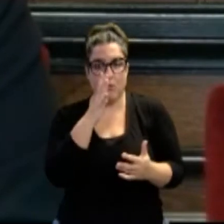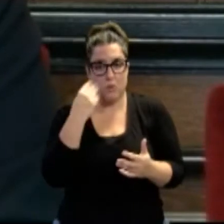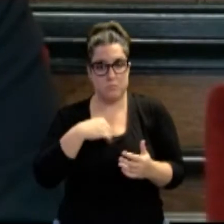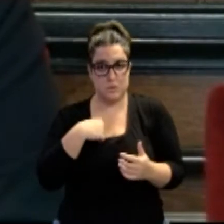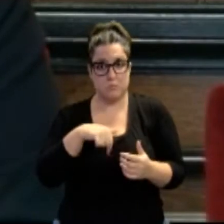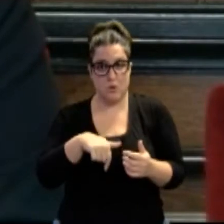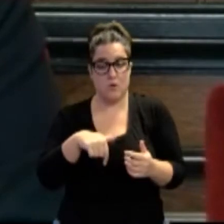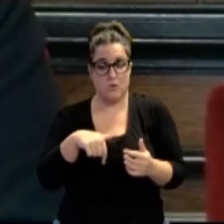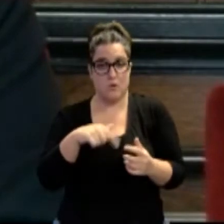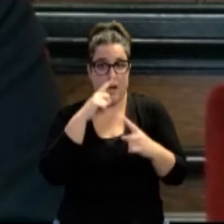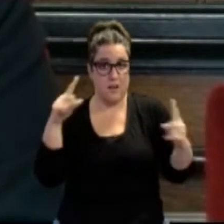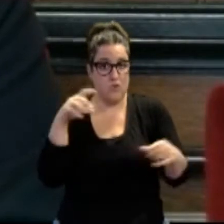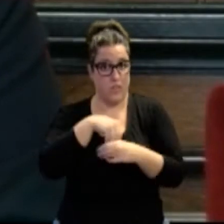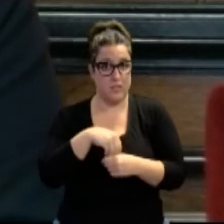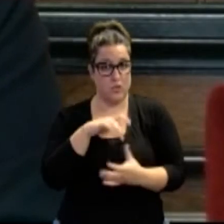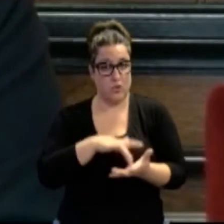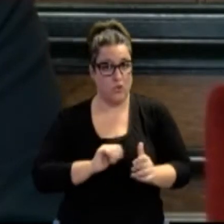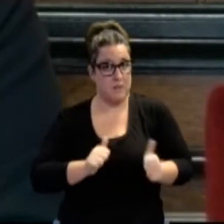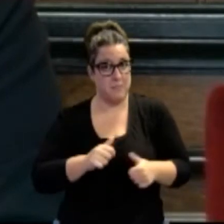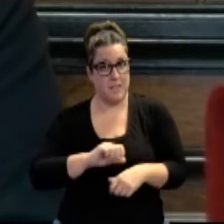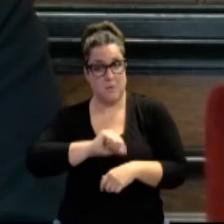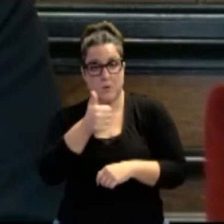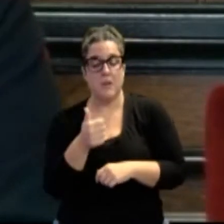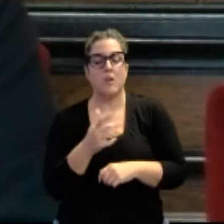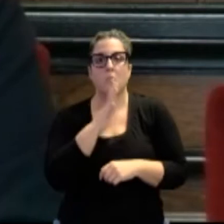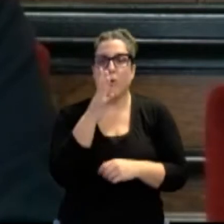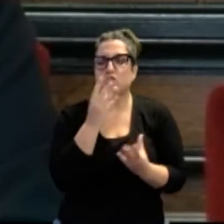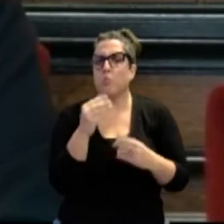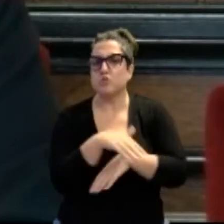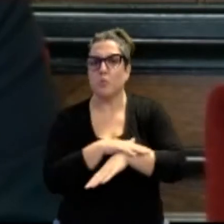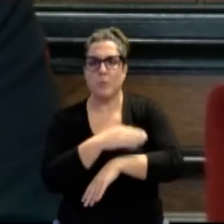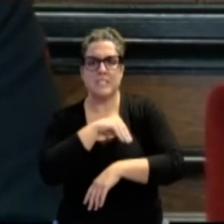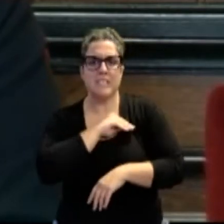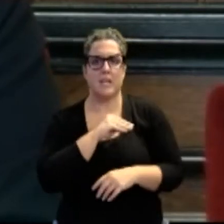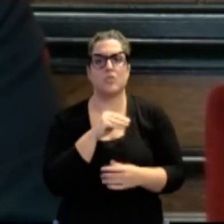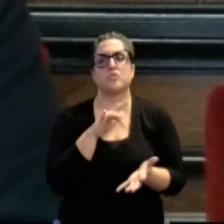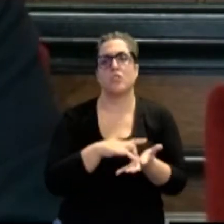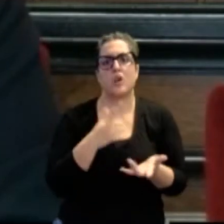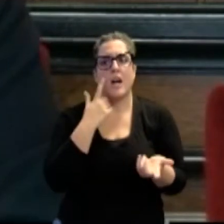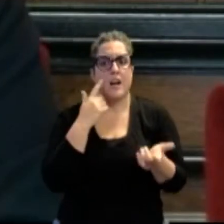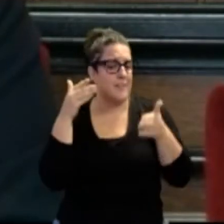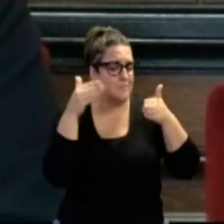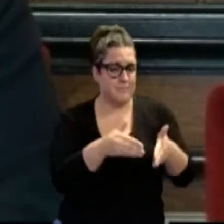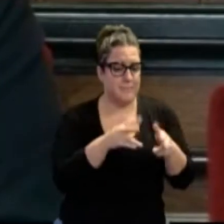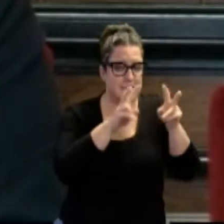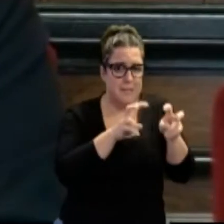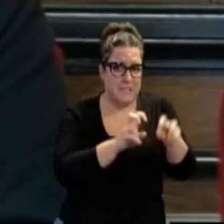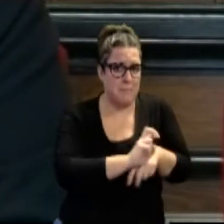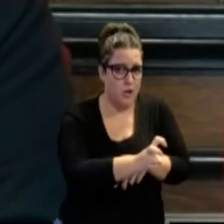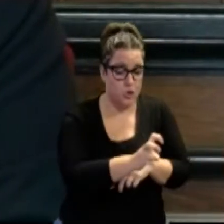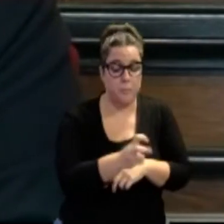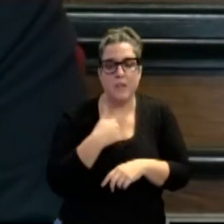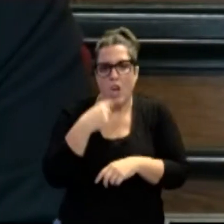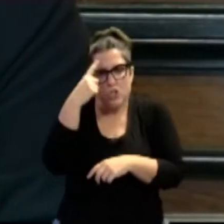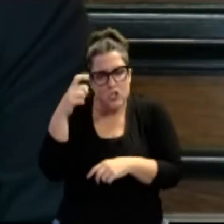propio ejercicio, pues ha hecho que muchos ministerios, o la gran mayoría de los ministerios, estén dedicados a otros temas. Me consta que